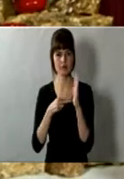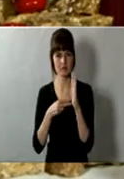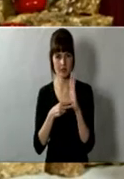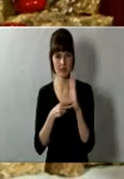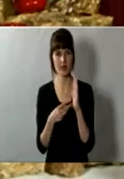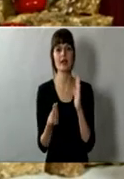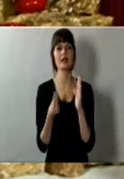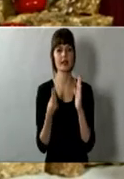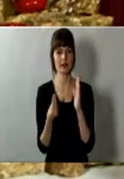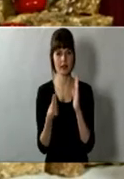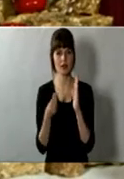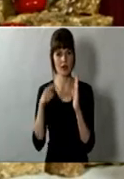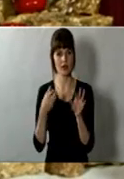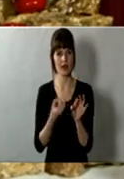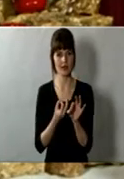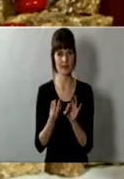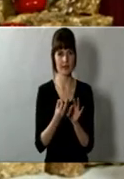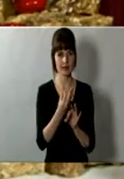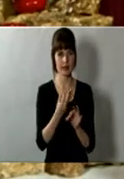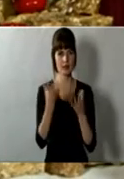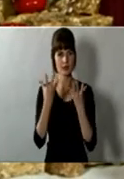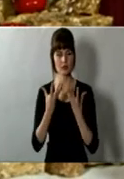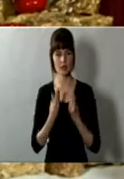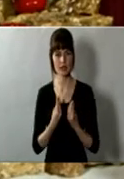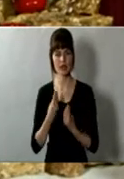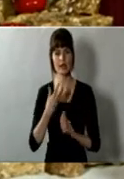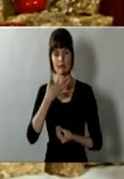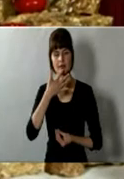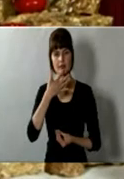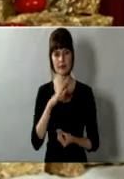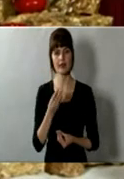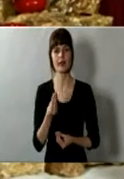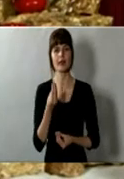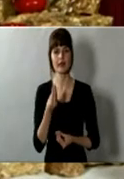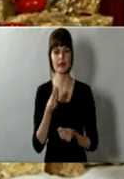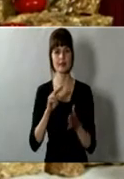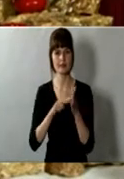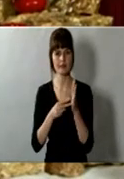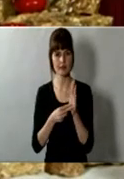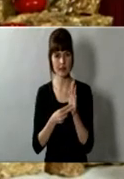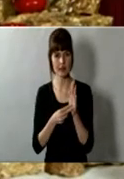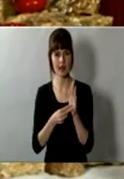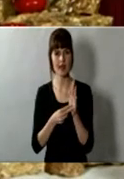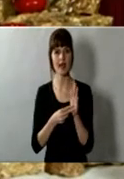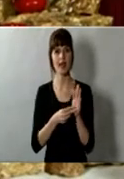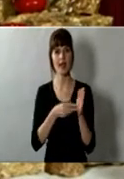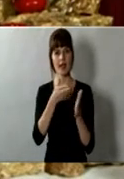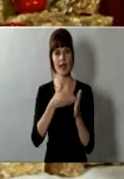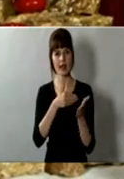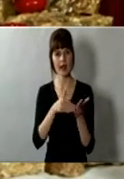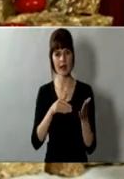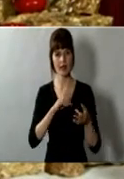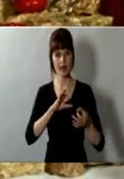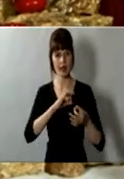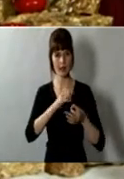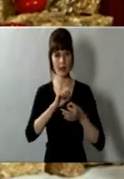ayudar A entender Esos tres elementos En el área espiritual Lo que significan Vamos a comenzar a leer